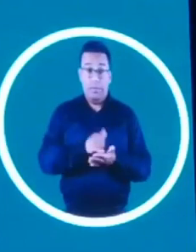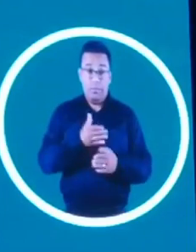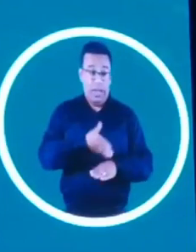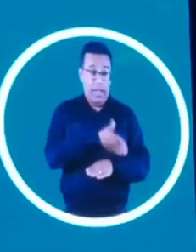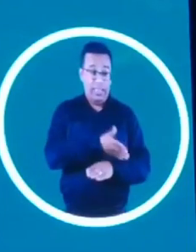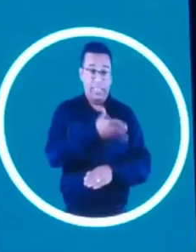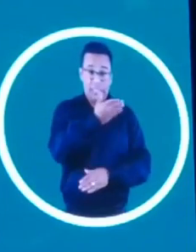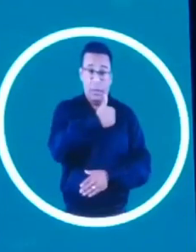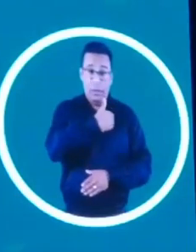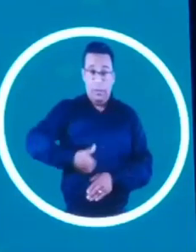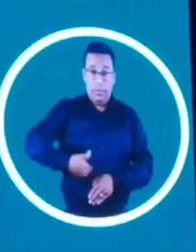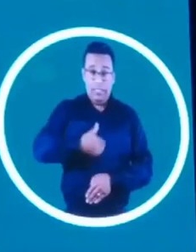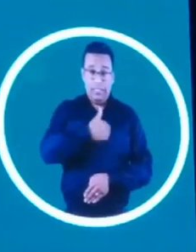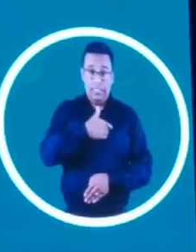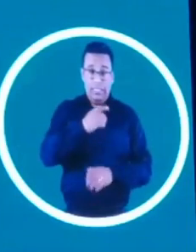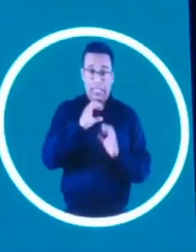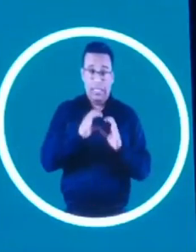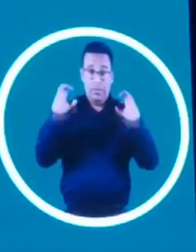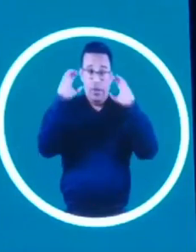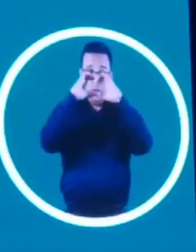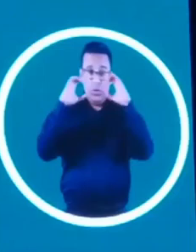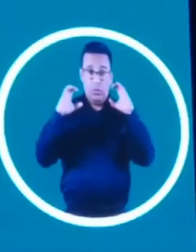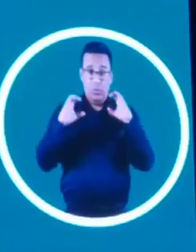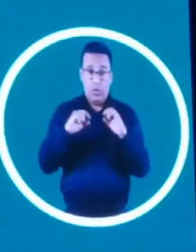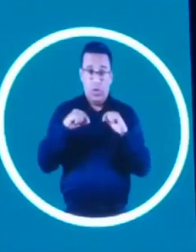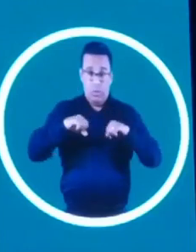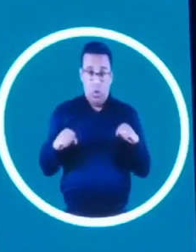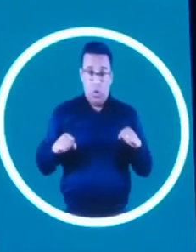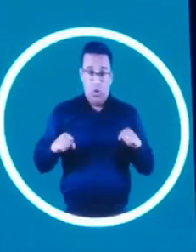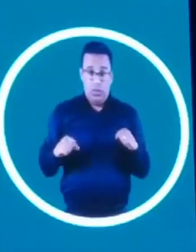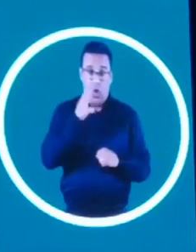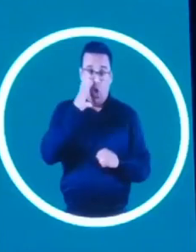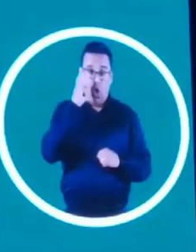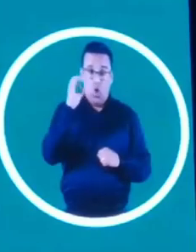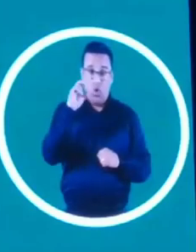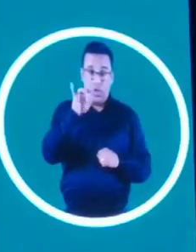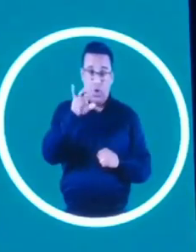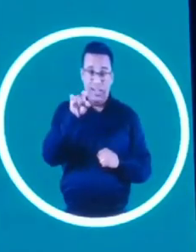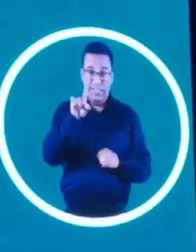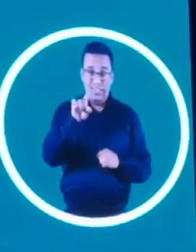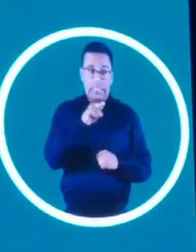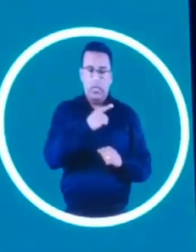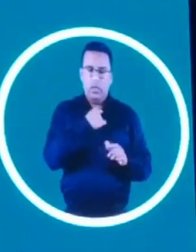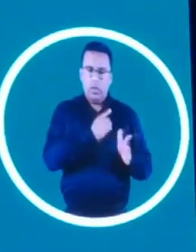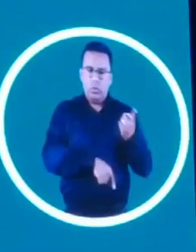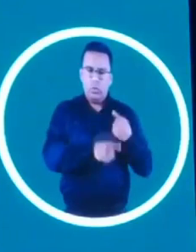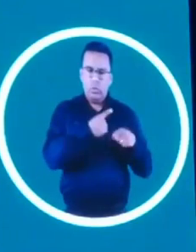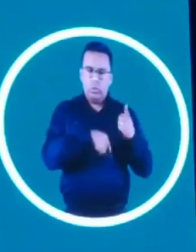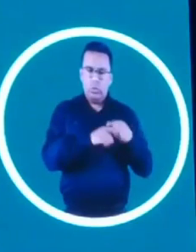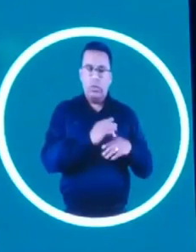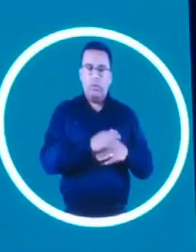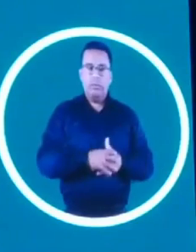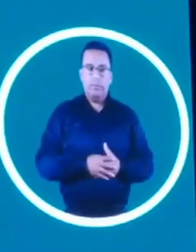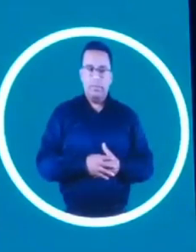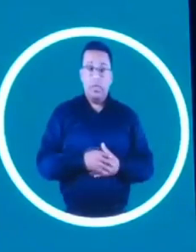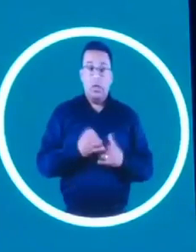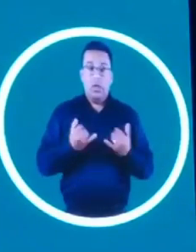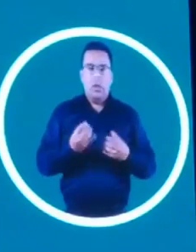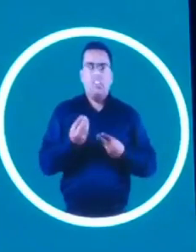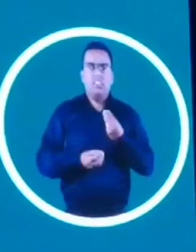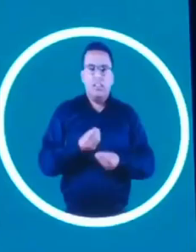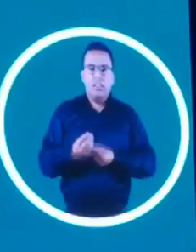presidente de la Cámara de Comercio de Bogotá, hemos estado escuchando las voces de la gente de a